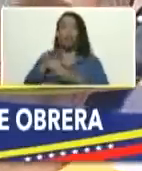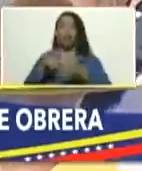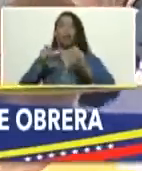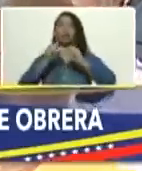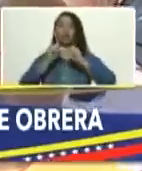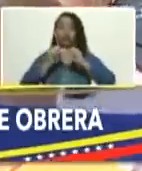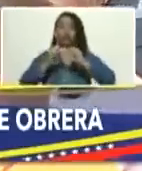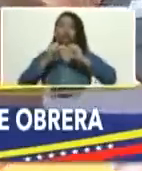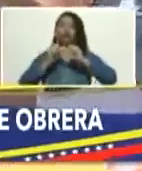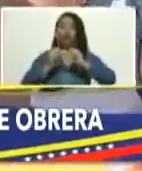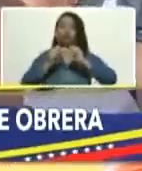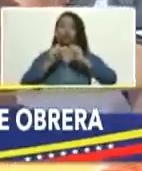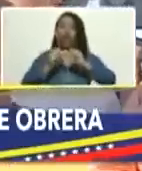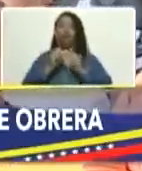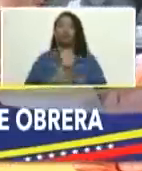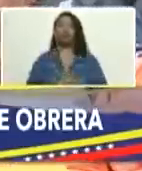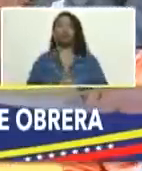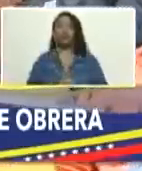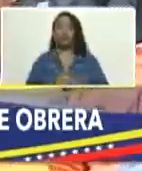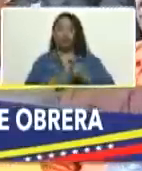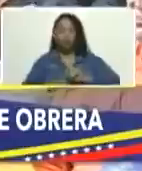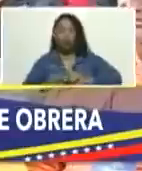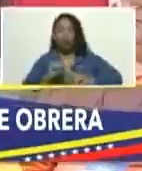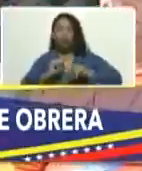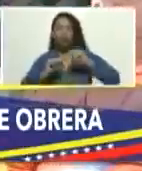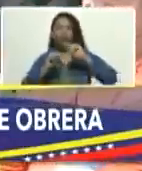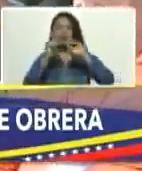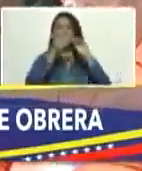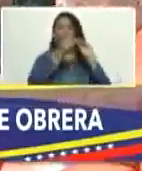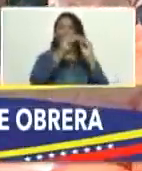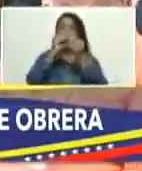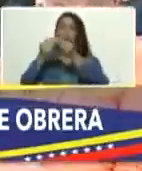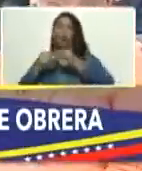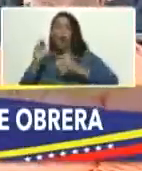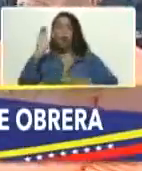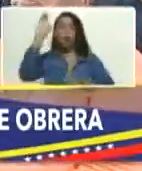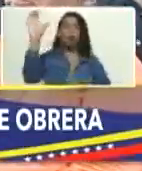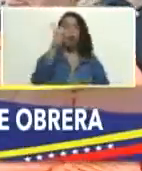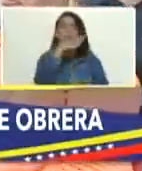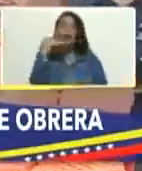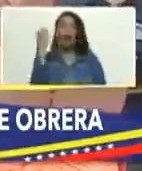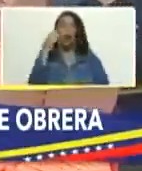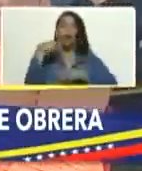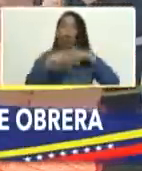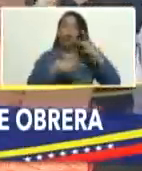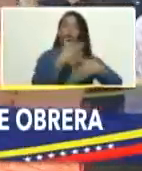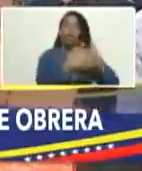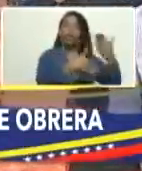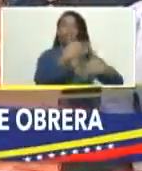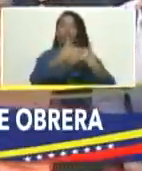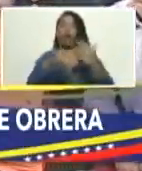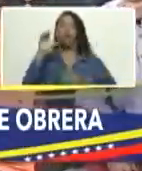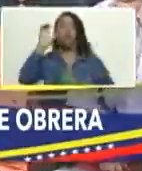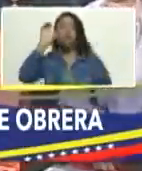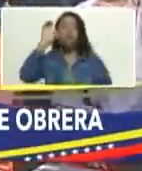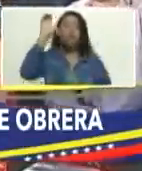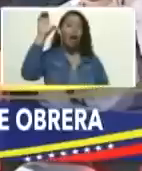permanente, en la construcción de una patria productiva, de una patria